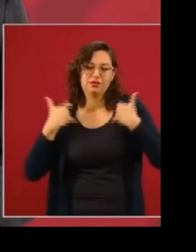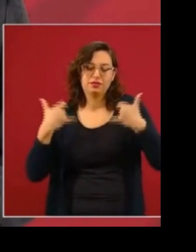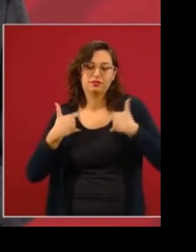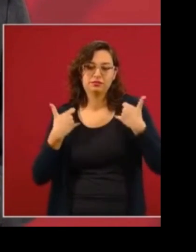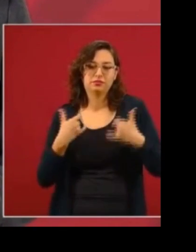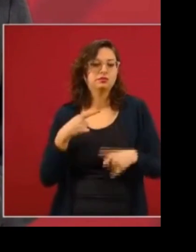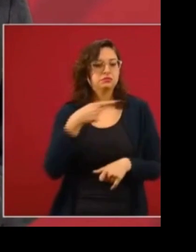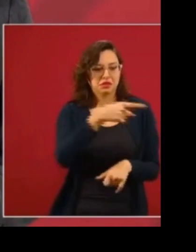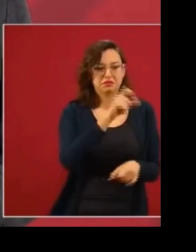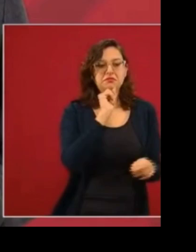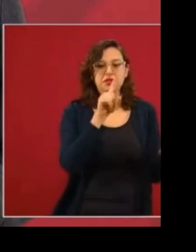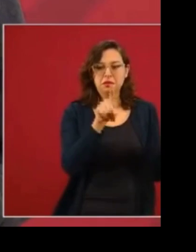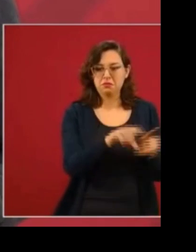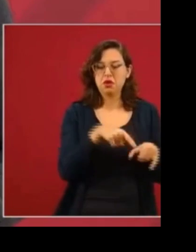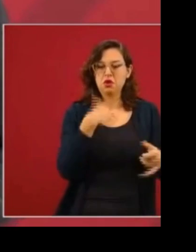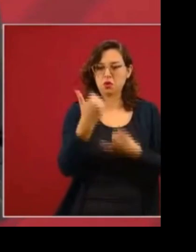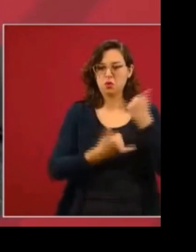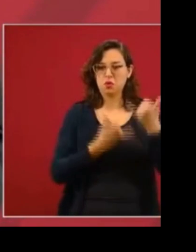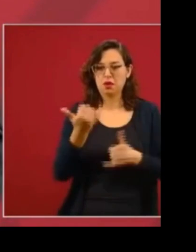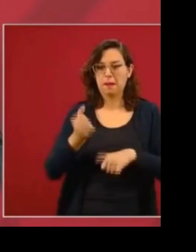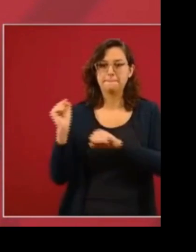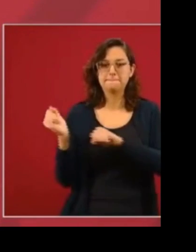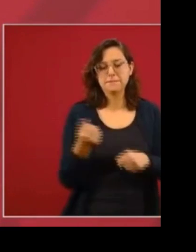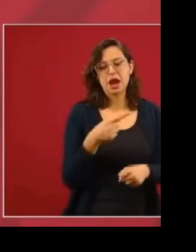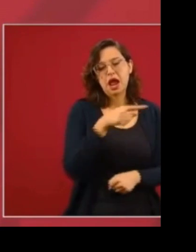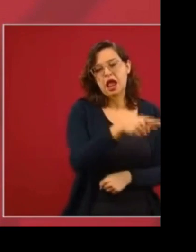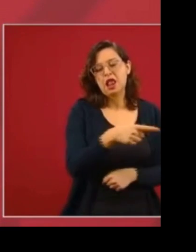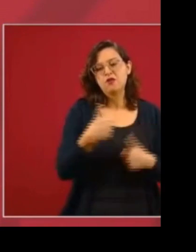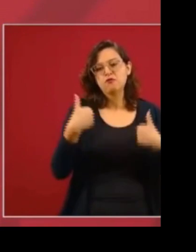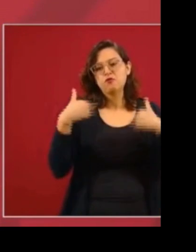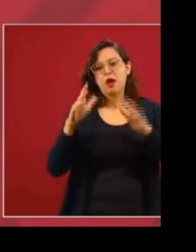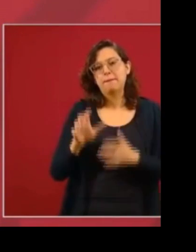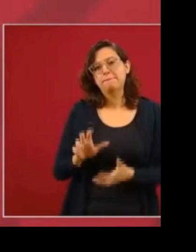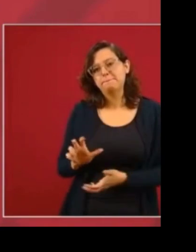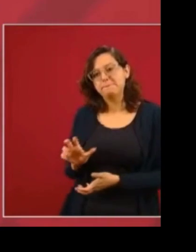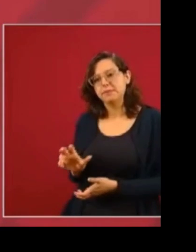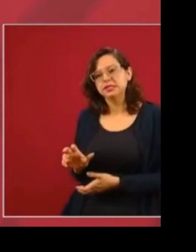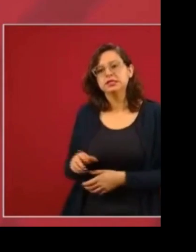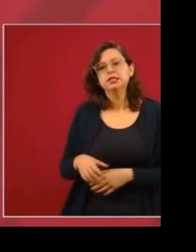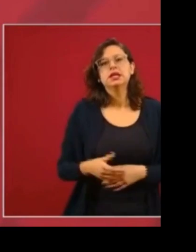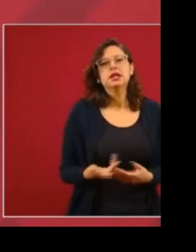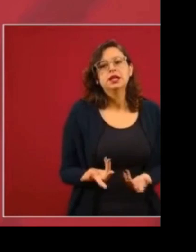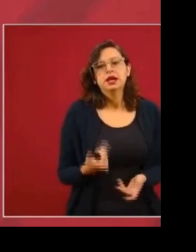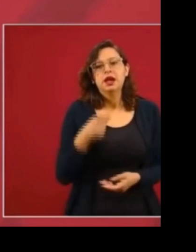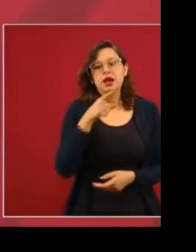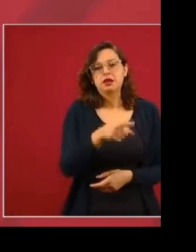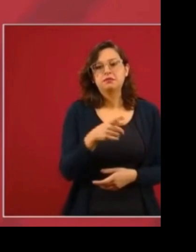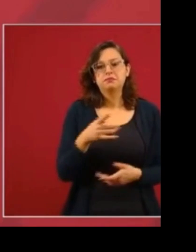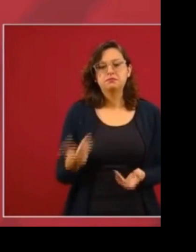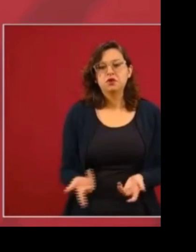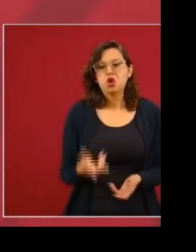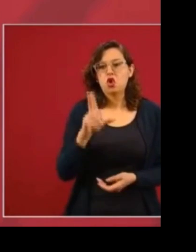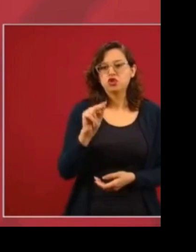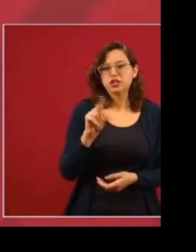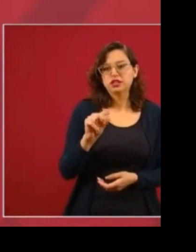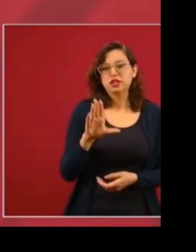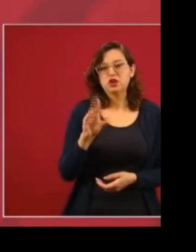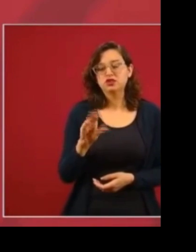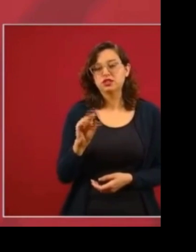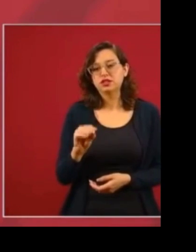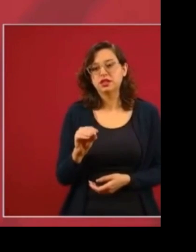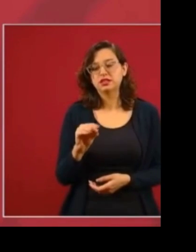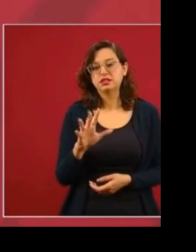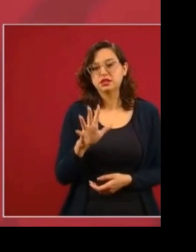jugaba béisbol, era pitcher, llegó a tirar hasta 80, 85